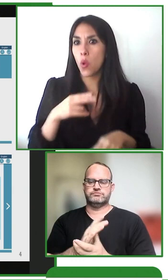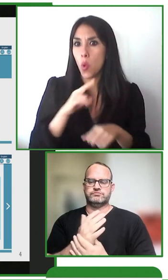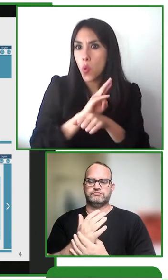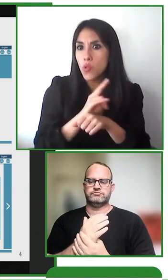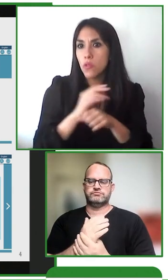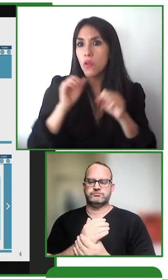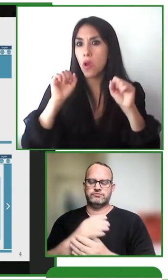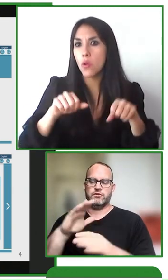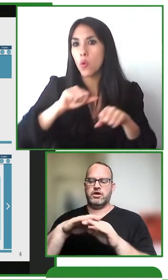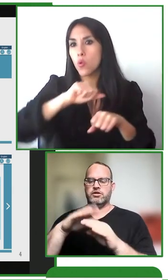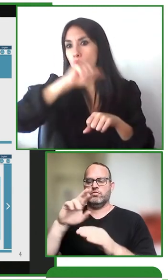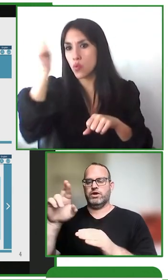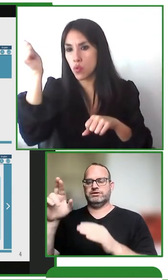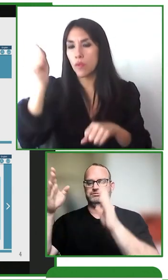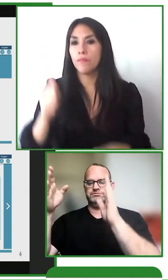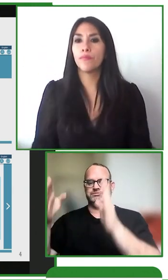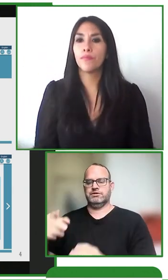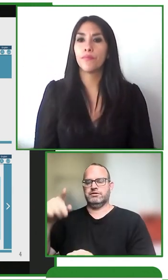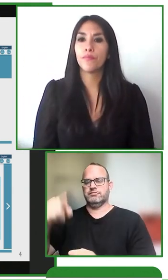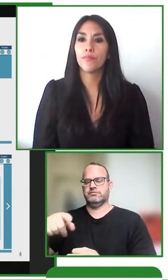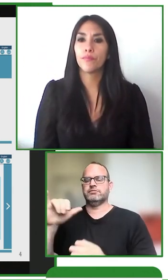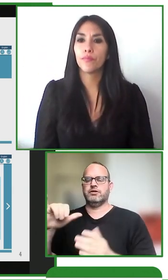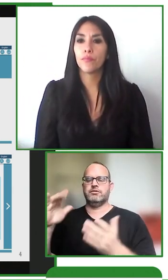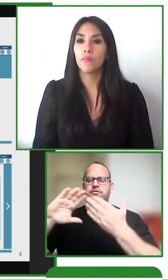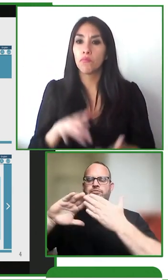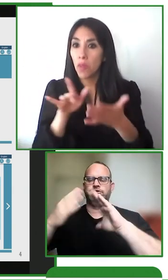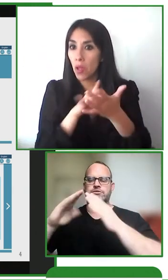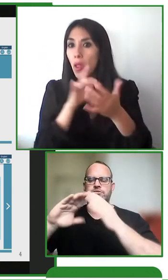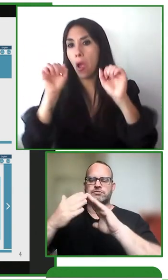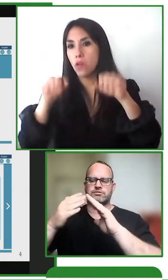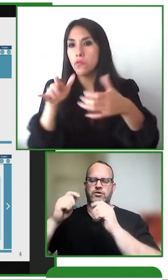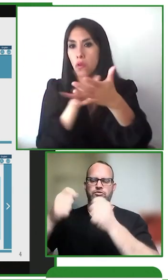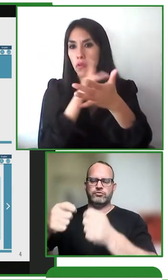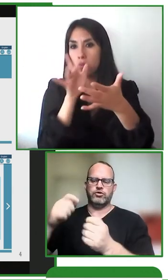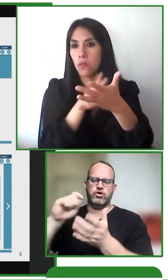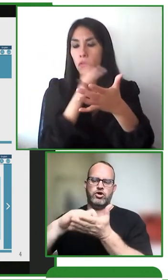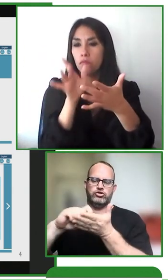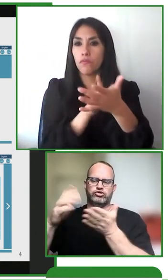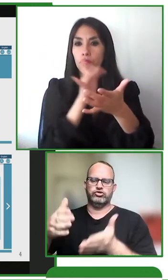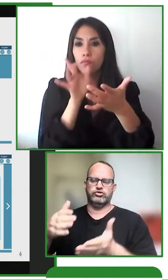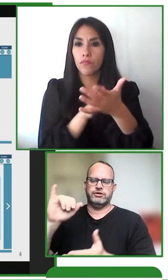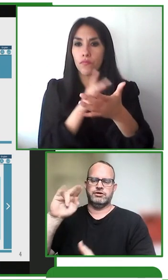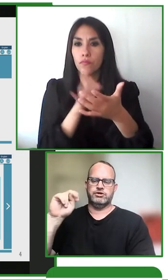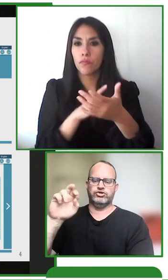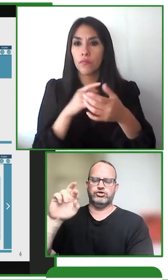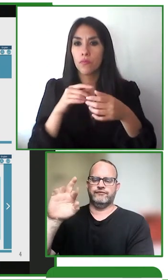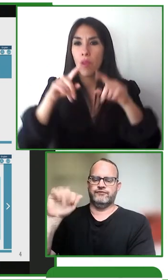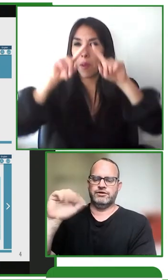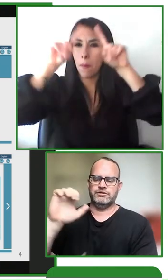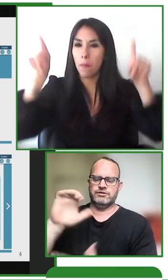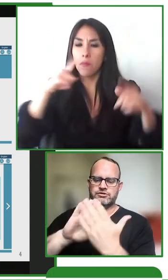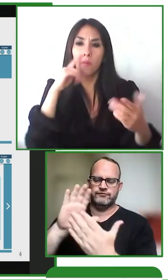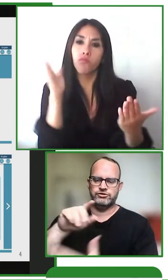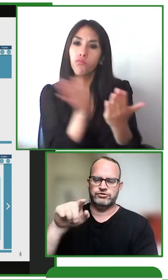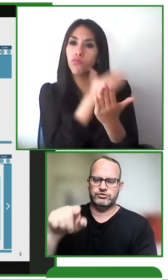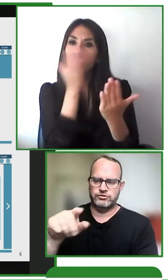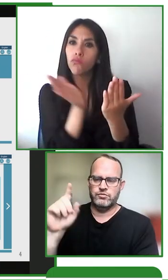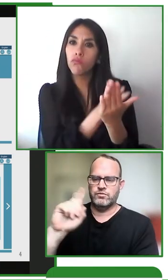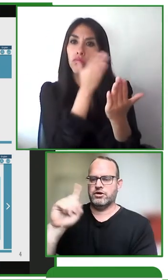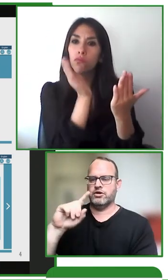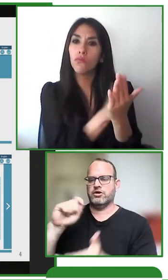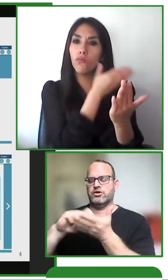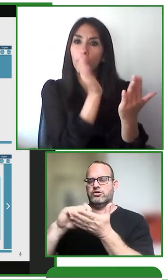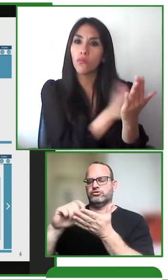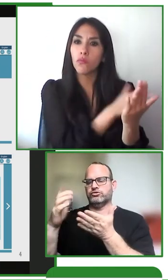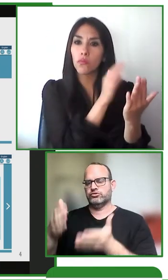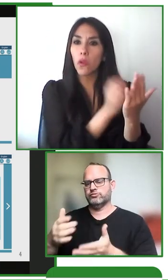las hojas como si estuviesen utilizando un libro. Al costado derecho, estas son imágenes